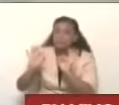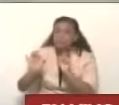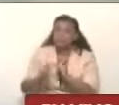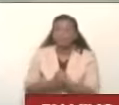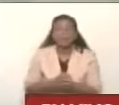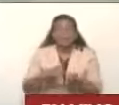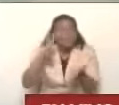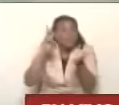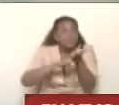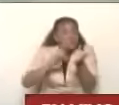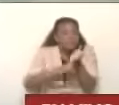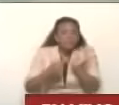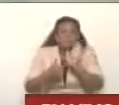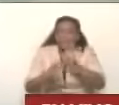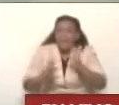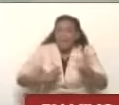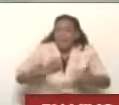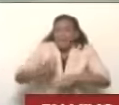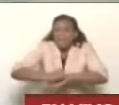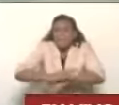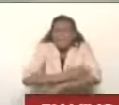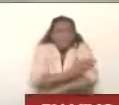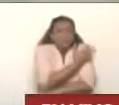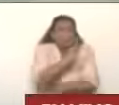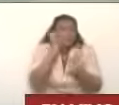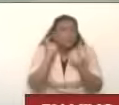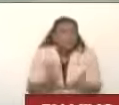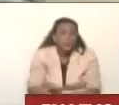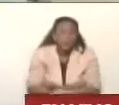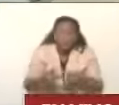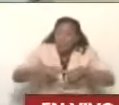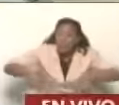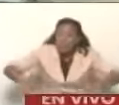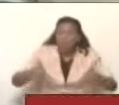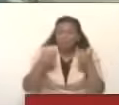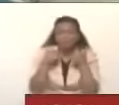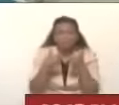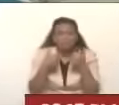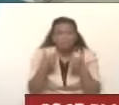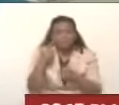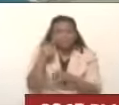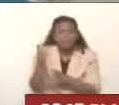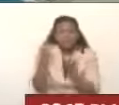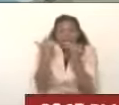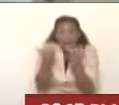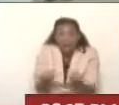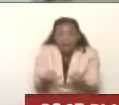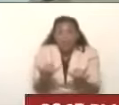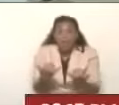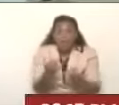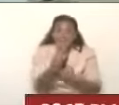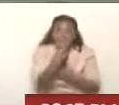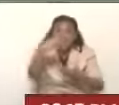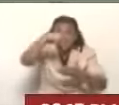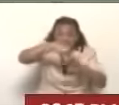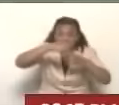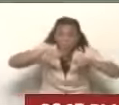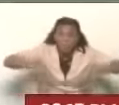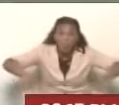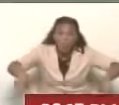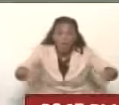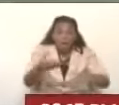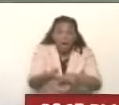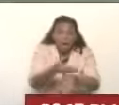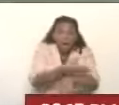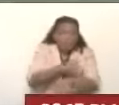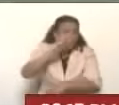verdadera emoción de esta misión, de estos espacios, es que ahora tenemos dentro de estas salas de